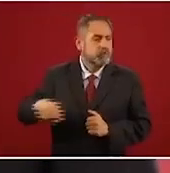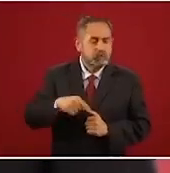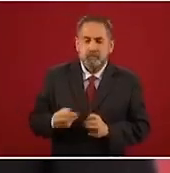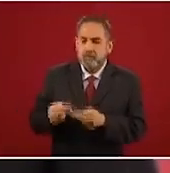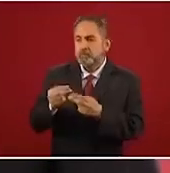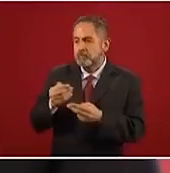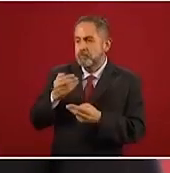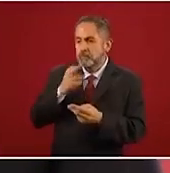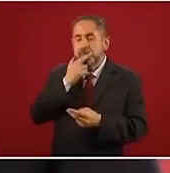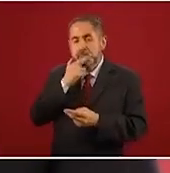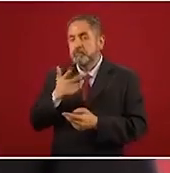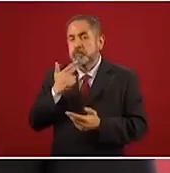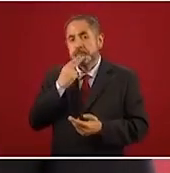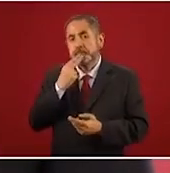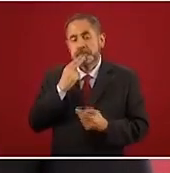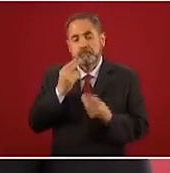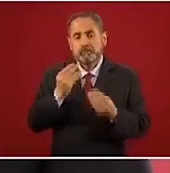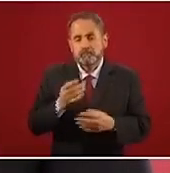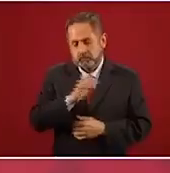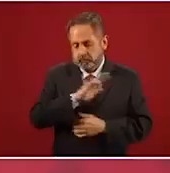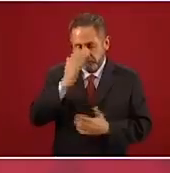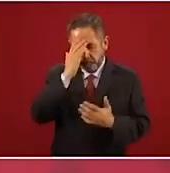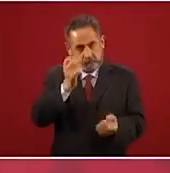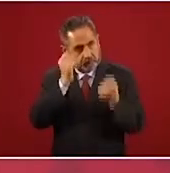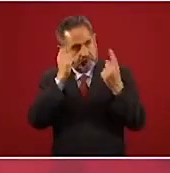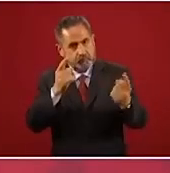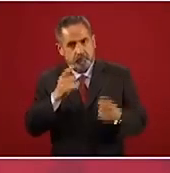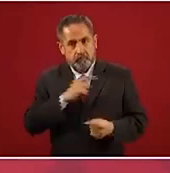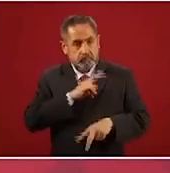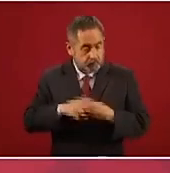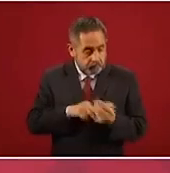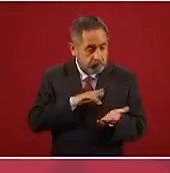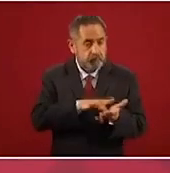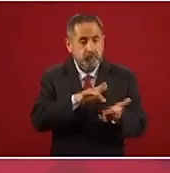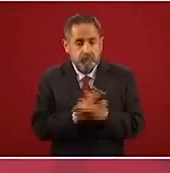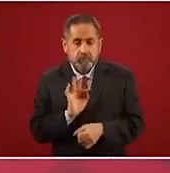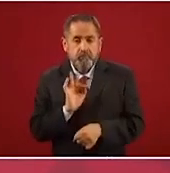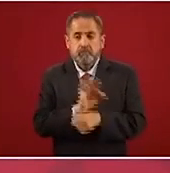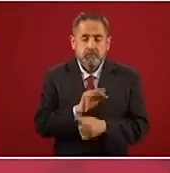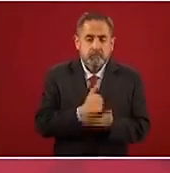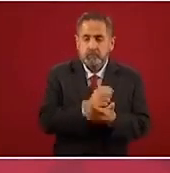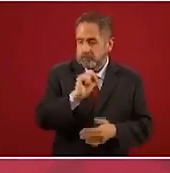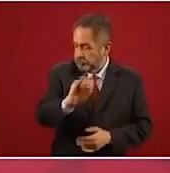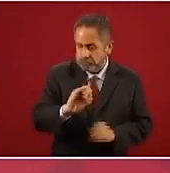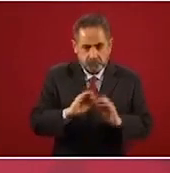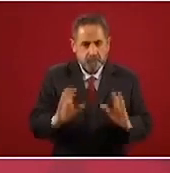pueblos. Entonces, sí, nuestro reconocimiento y todo lo que podamos hacer por protegerlos y apoyarlos.